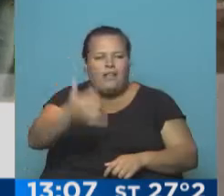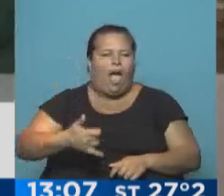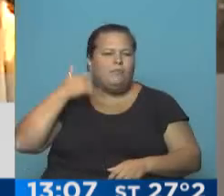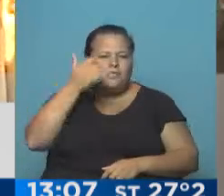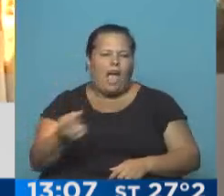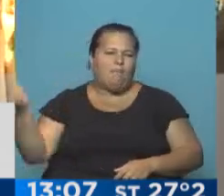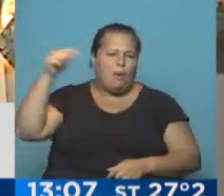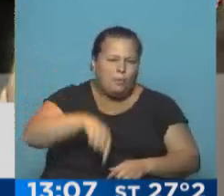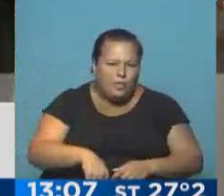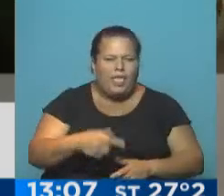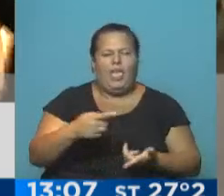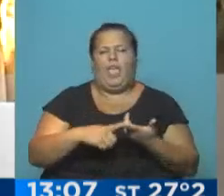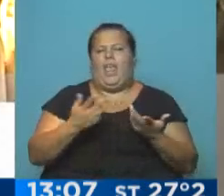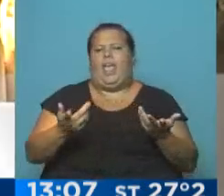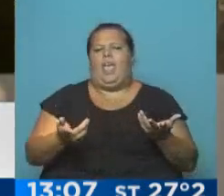cesar, vienen.